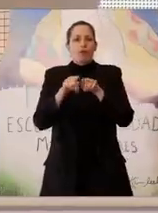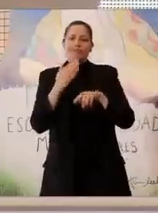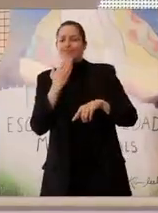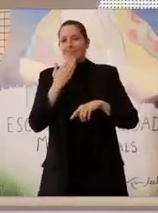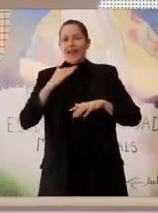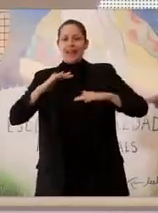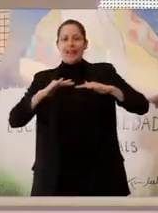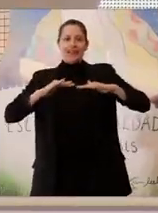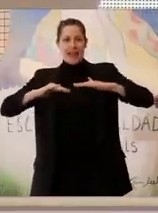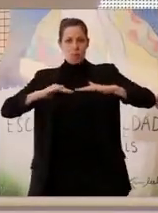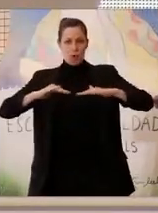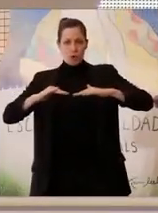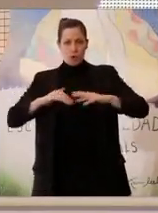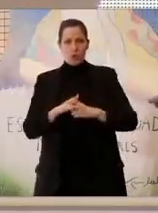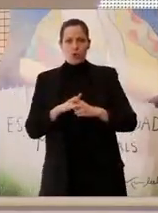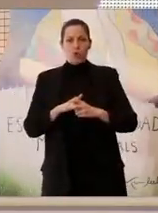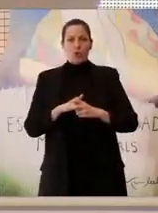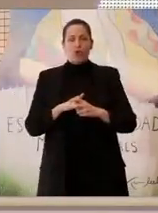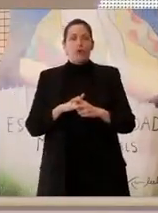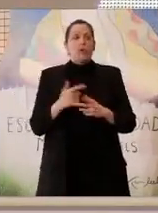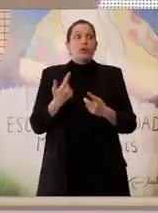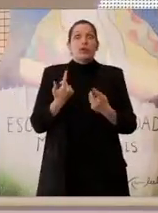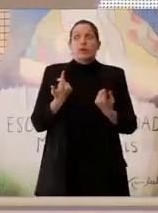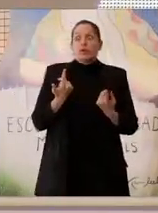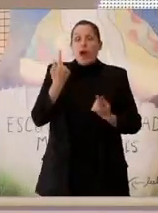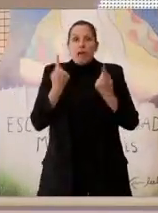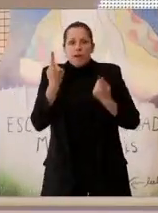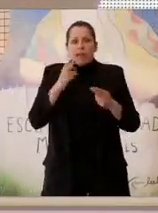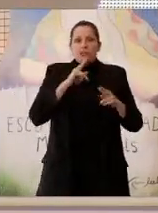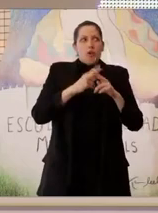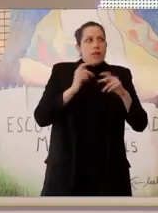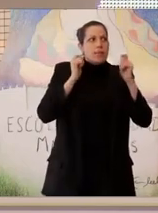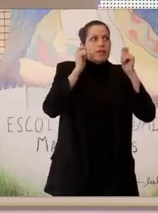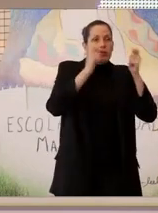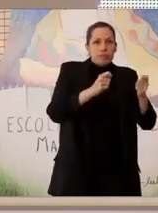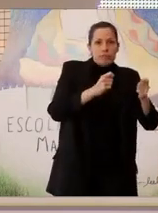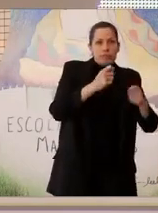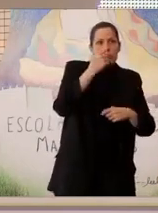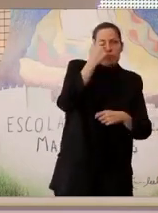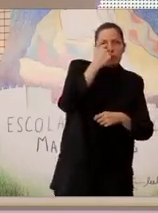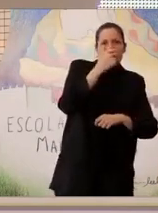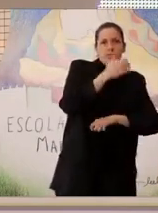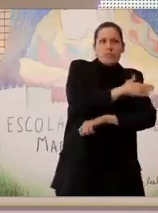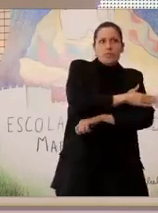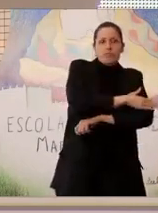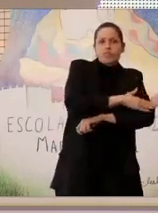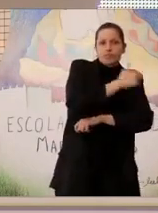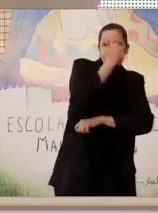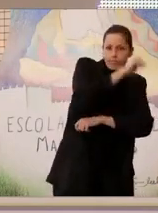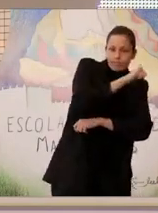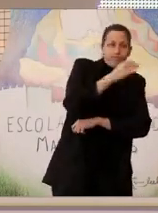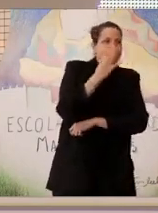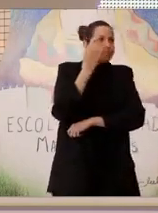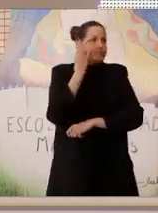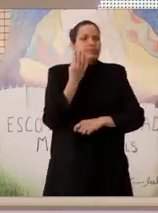eso es lo que nos da que nosotras, siempre que hay un nombramiento de un magistrado o una magistrada del Tribunal Supremo, hacemos un comunicado correspondiente. La página, lo había traído a